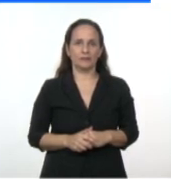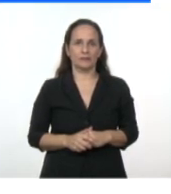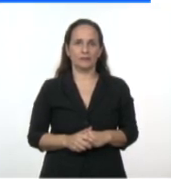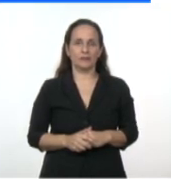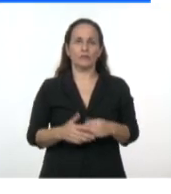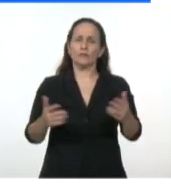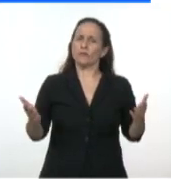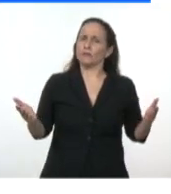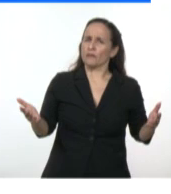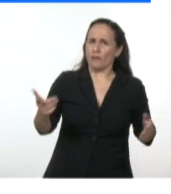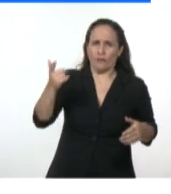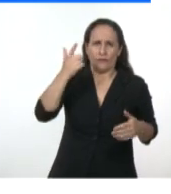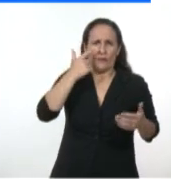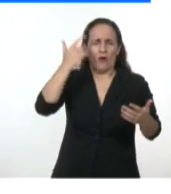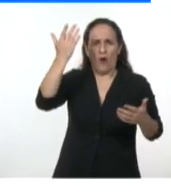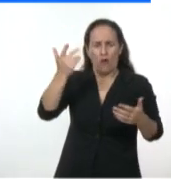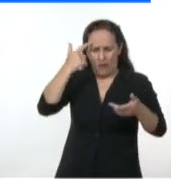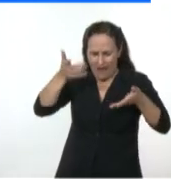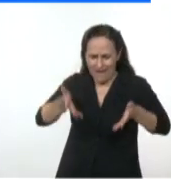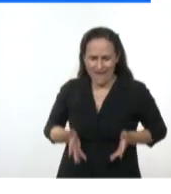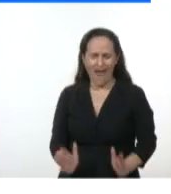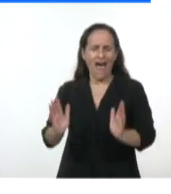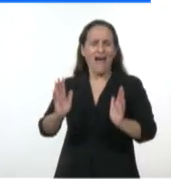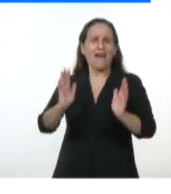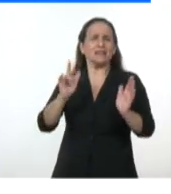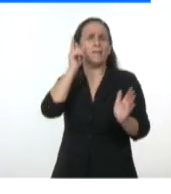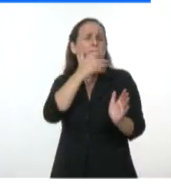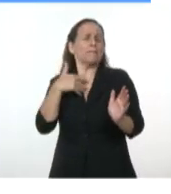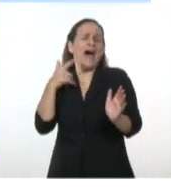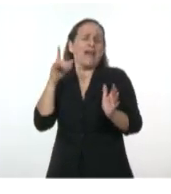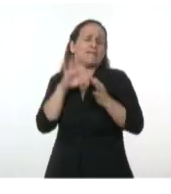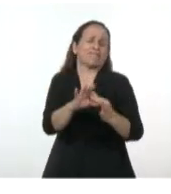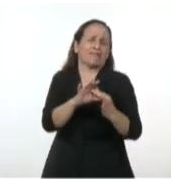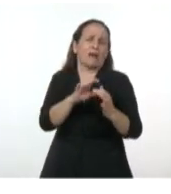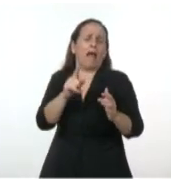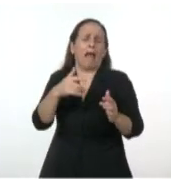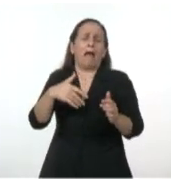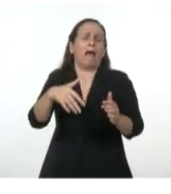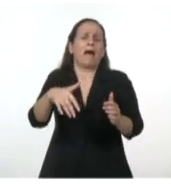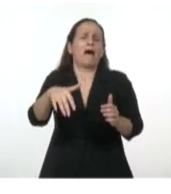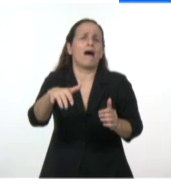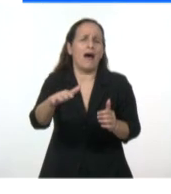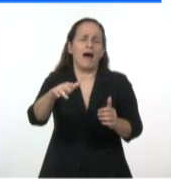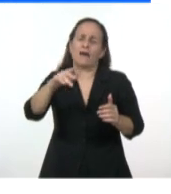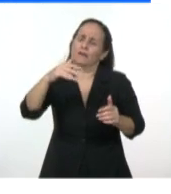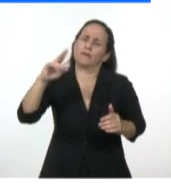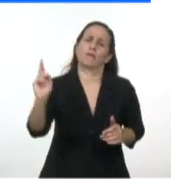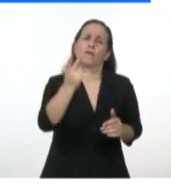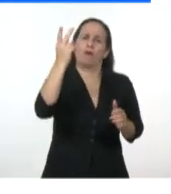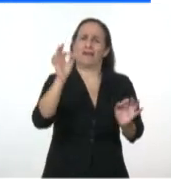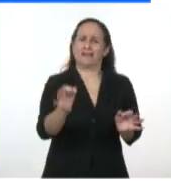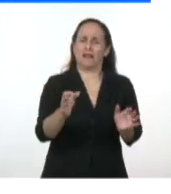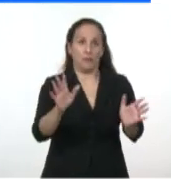El hombre que piensa que debe su nacimiento solo a sus padres esperará hasta que llegue su natural y destinado final.